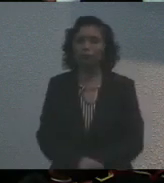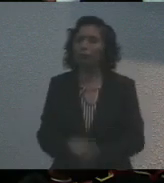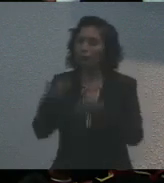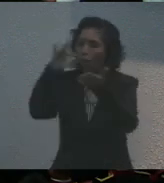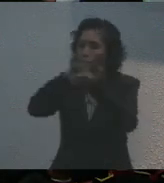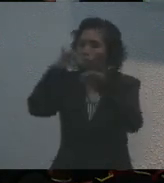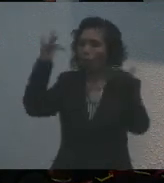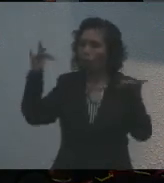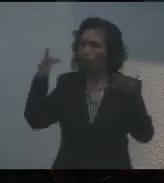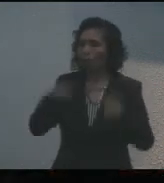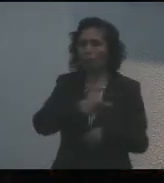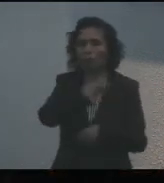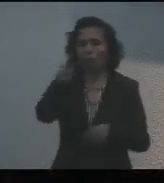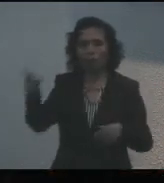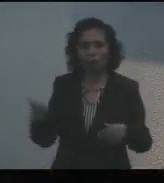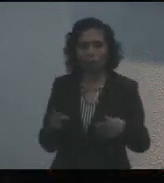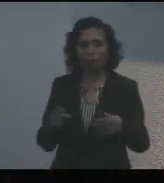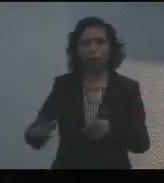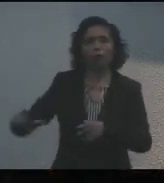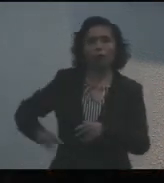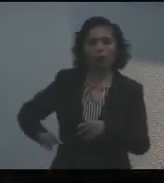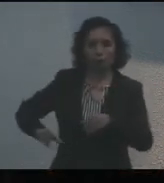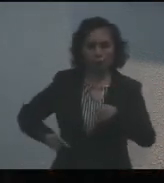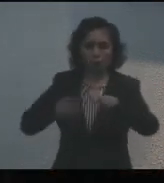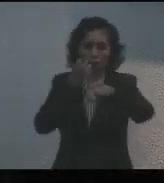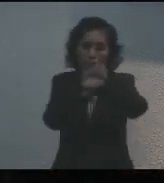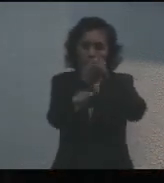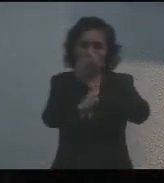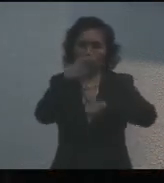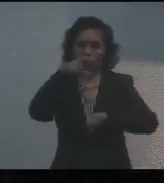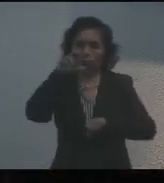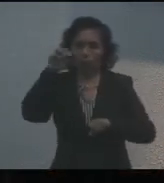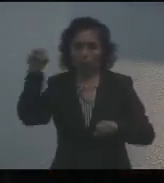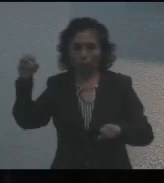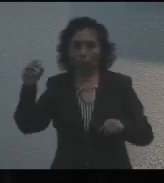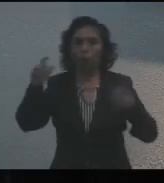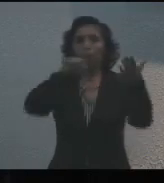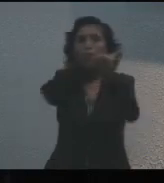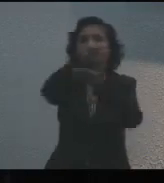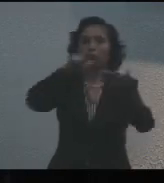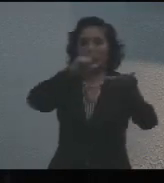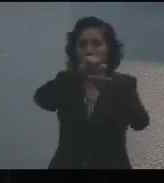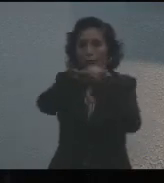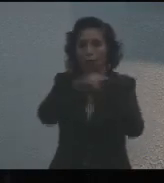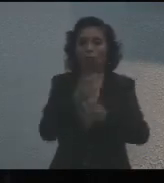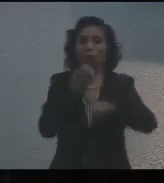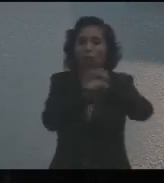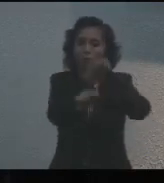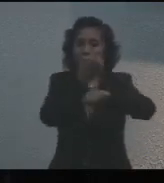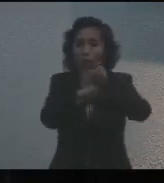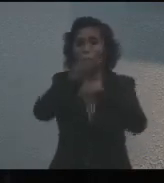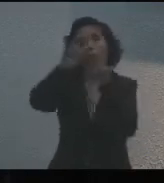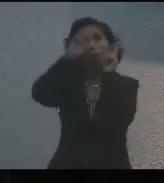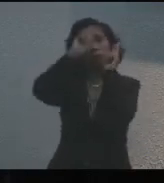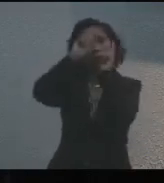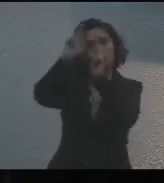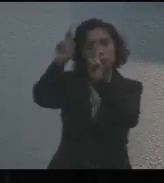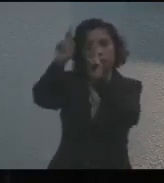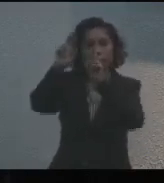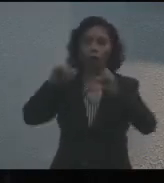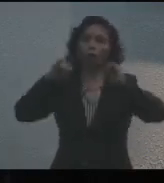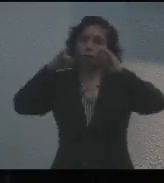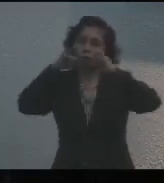Agradezco el honor al pueblo, al gobierno de Quintana Roo y a la legislatura del Estado el homenaje que hoy brindan a una